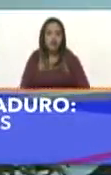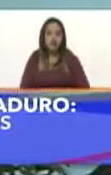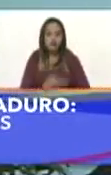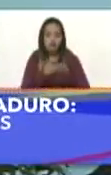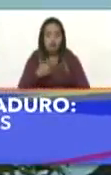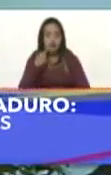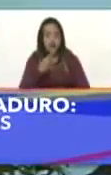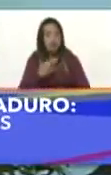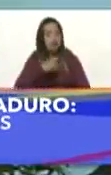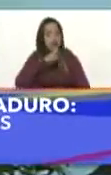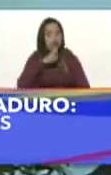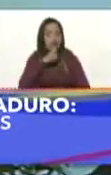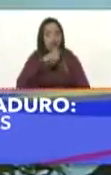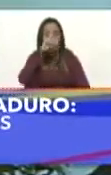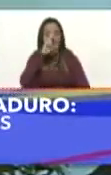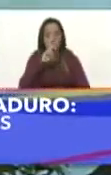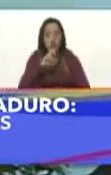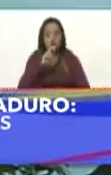sido duro el año